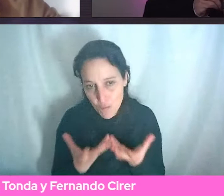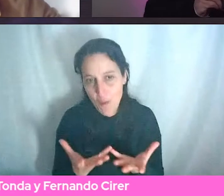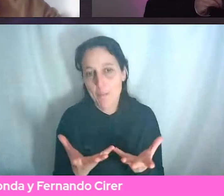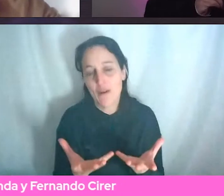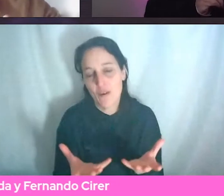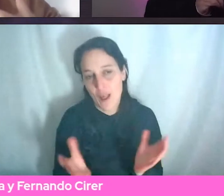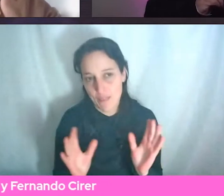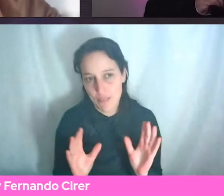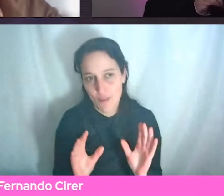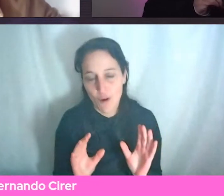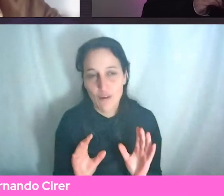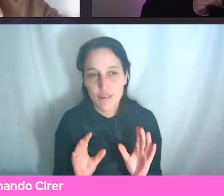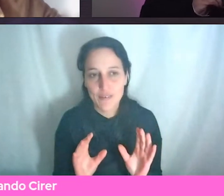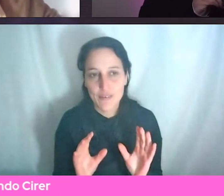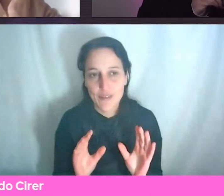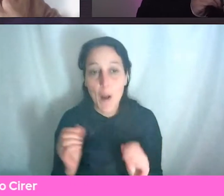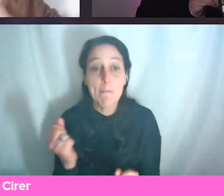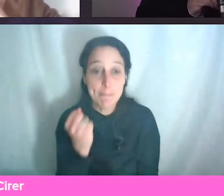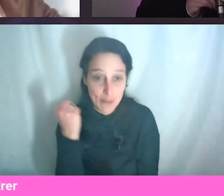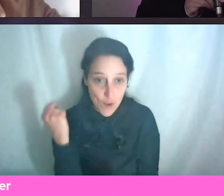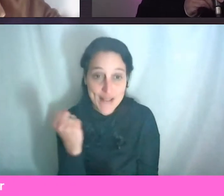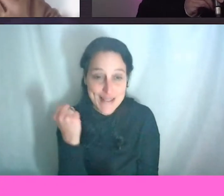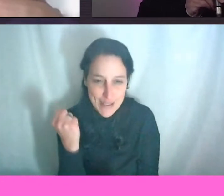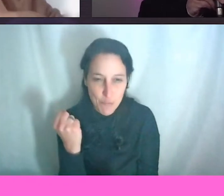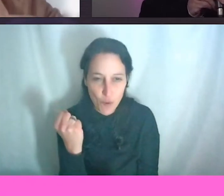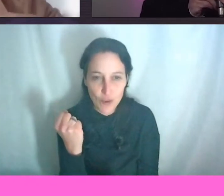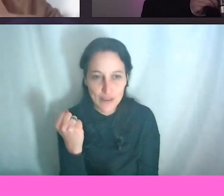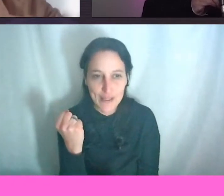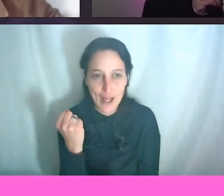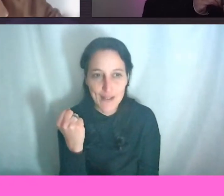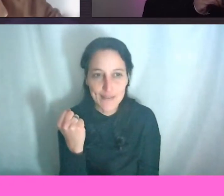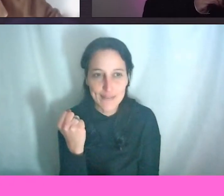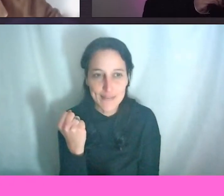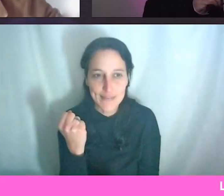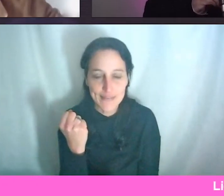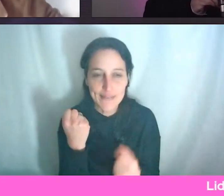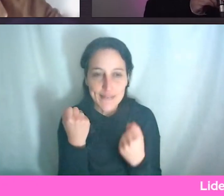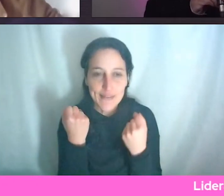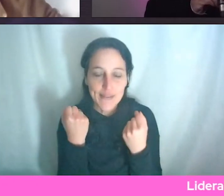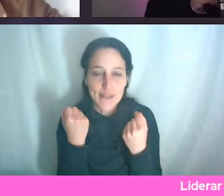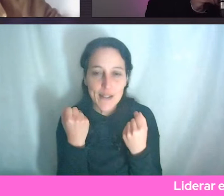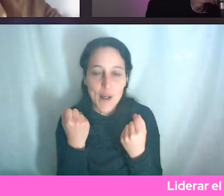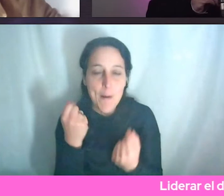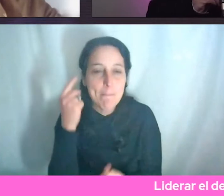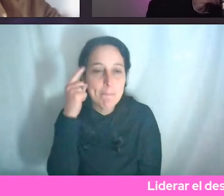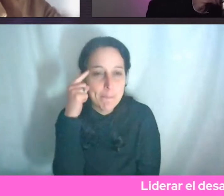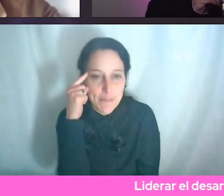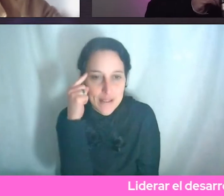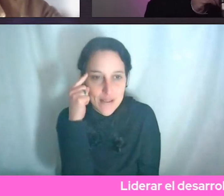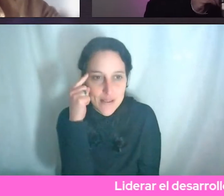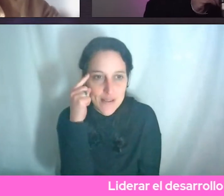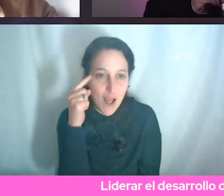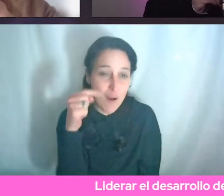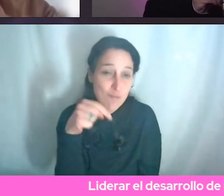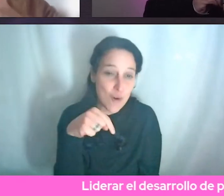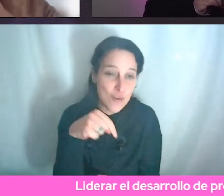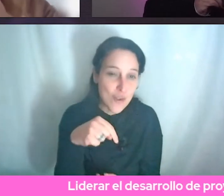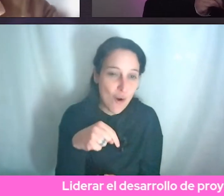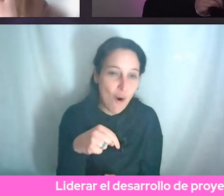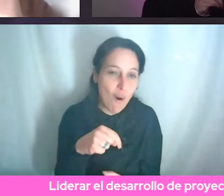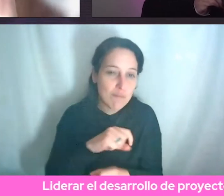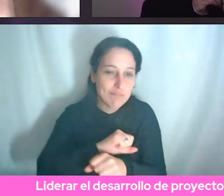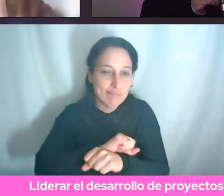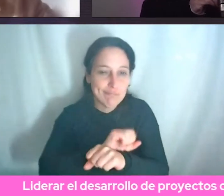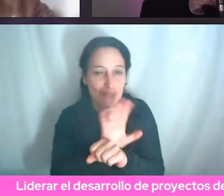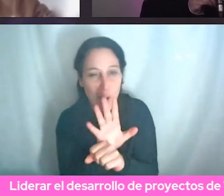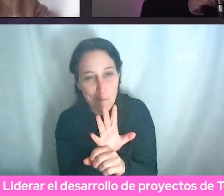bueno, para eso es importante, tiene que haber... También pensando en que estamos hoy en un espacio tan, bueno, ya casi pospandemia, podríamos decir,